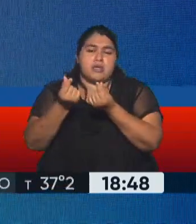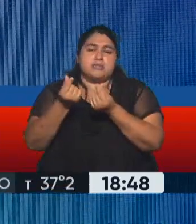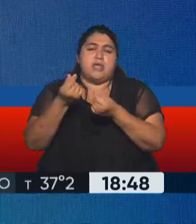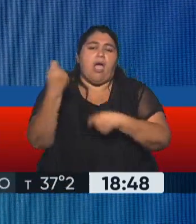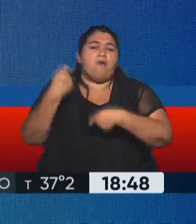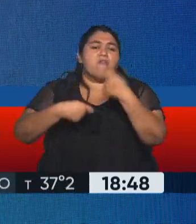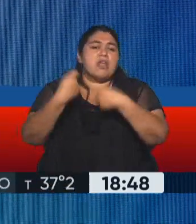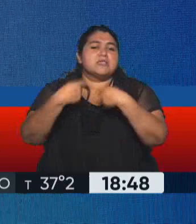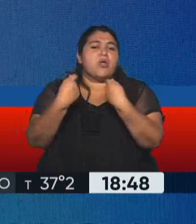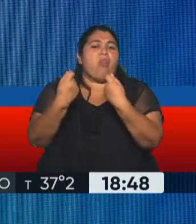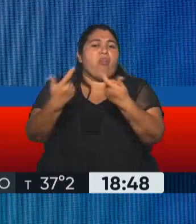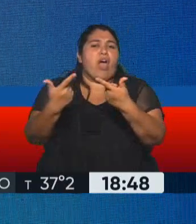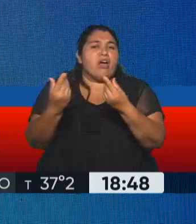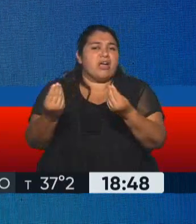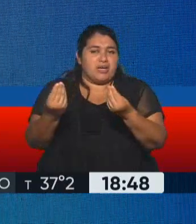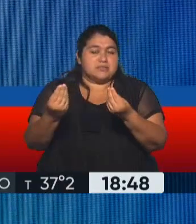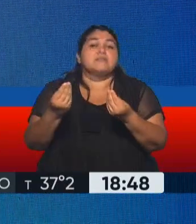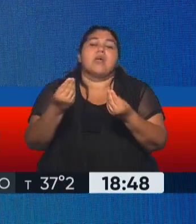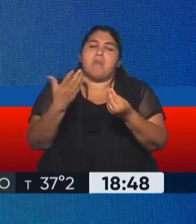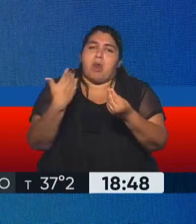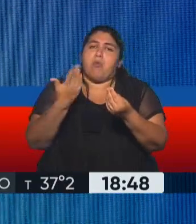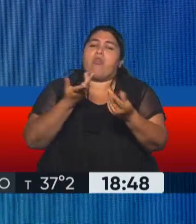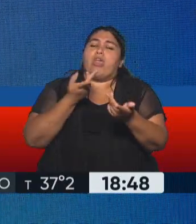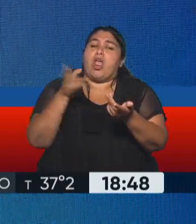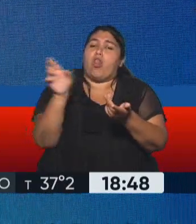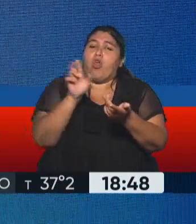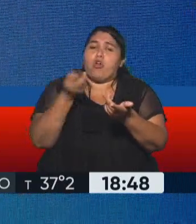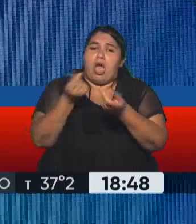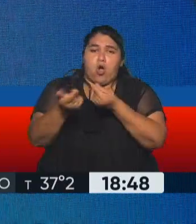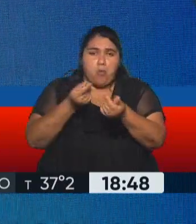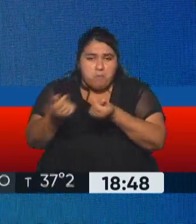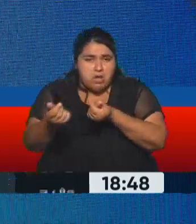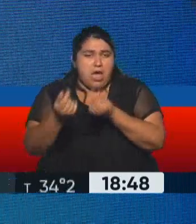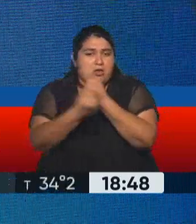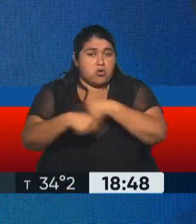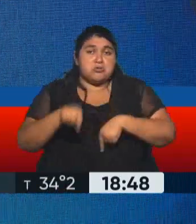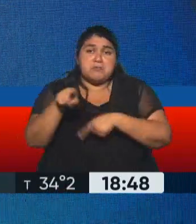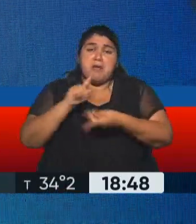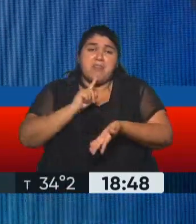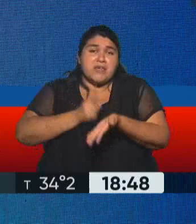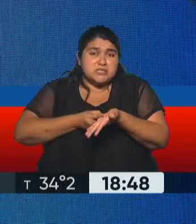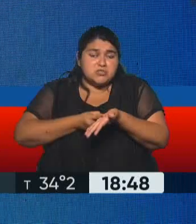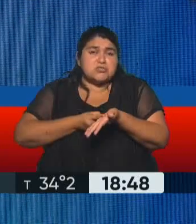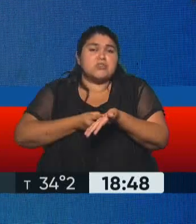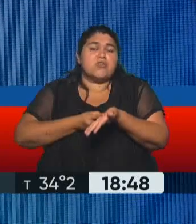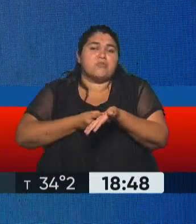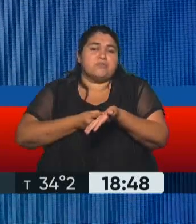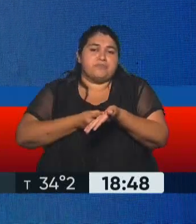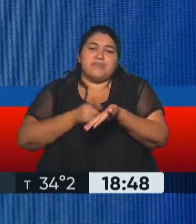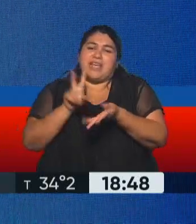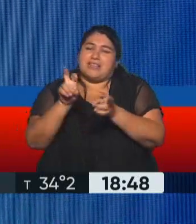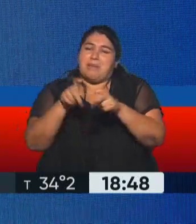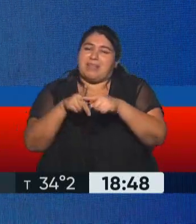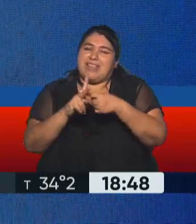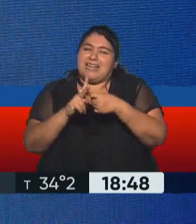se quiere, ¿no?, las restricciones para poder acceder al mercado de capitales. A ver, es una medida que, sacando la parte técnica,